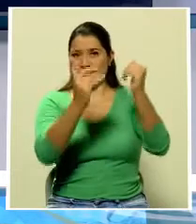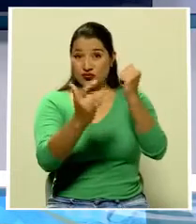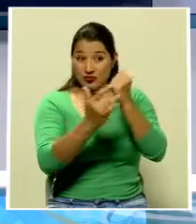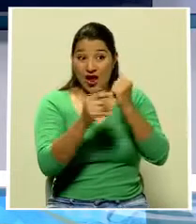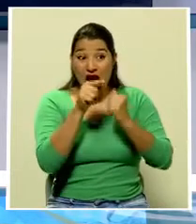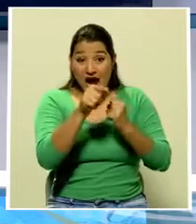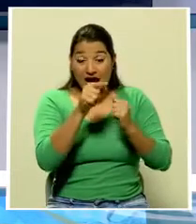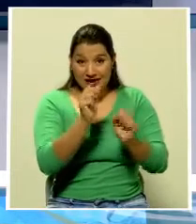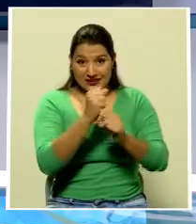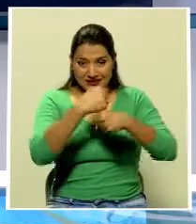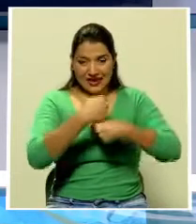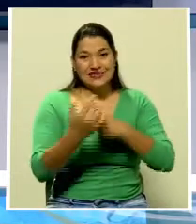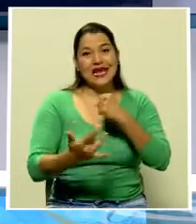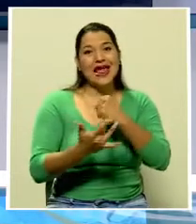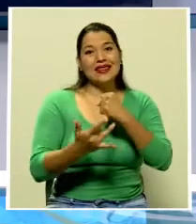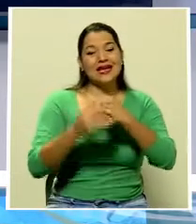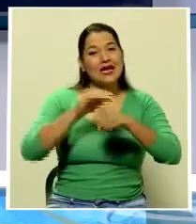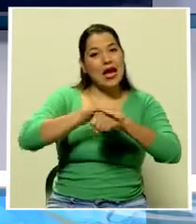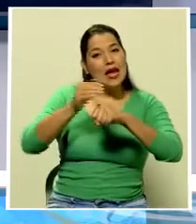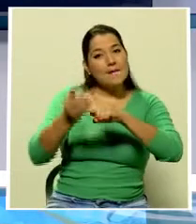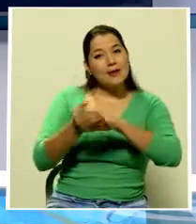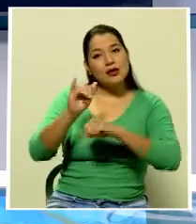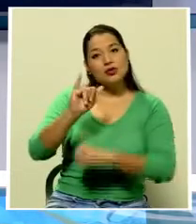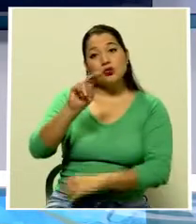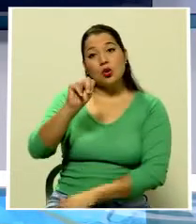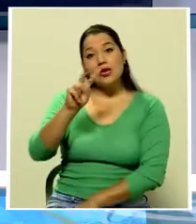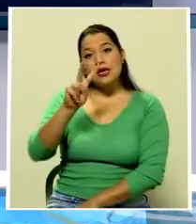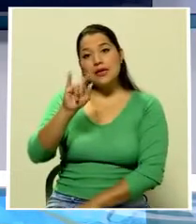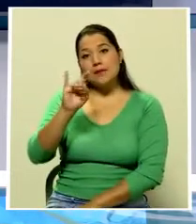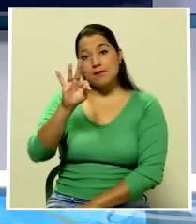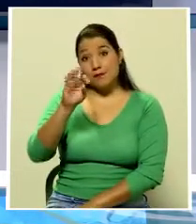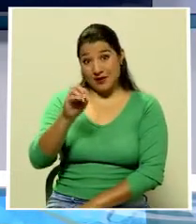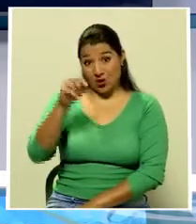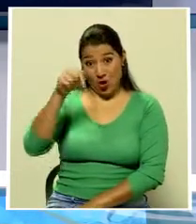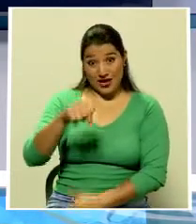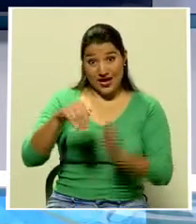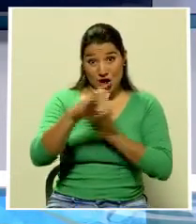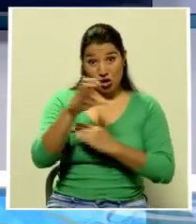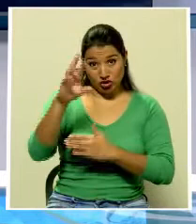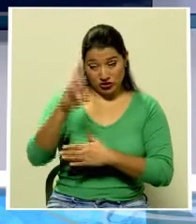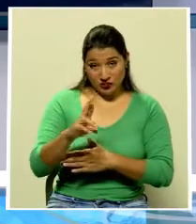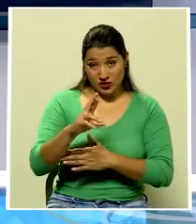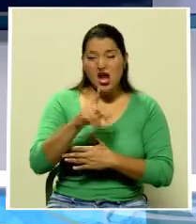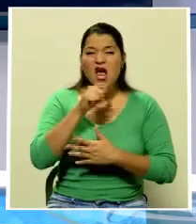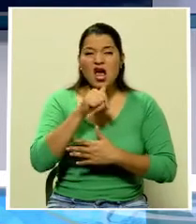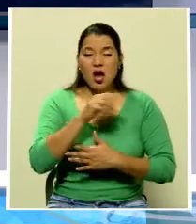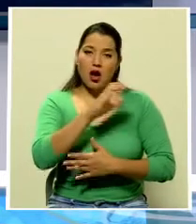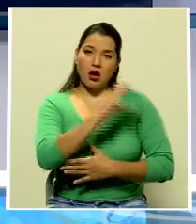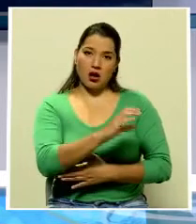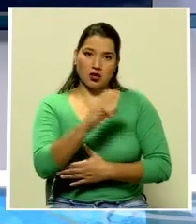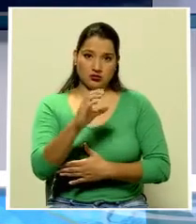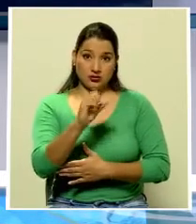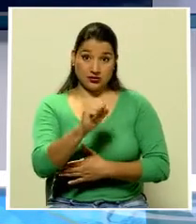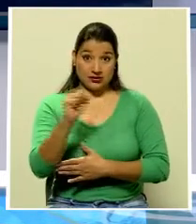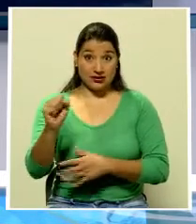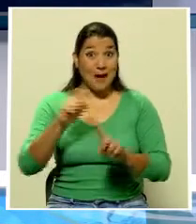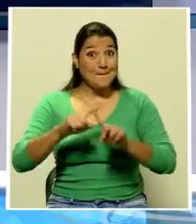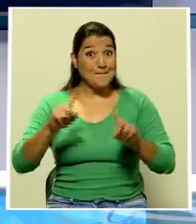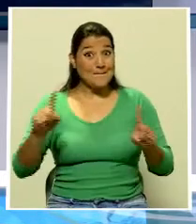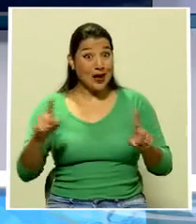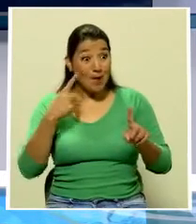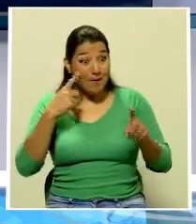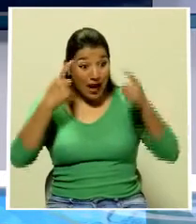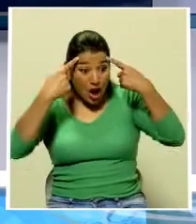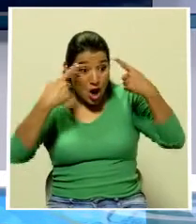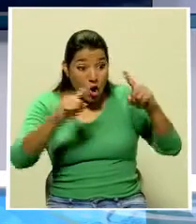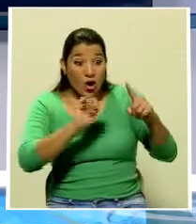realiza la fecundación in vitro en Costa Rica por parte de la Caja. No obstante, para llegar a este punto, Costa